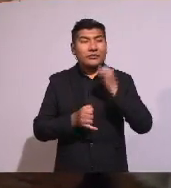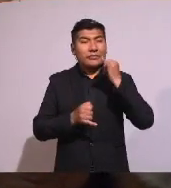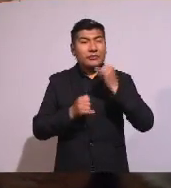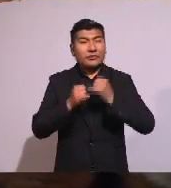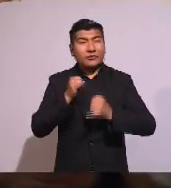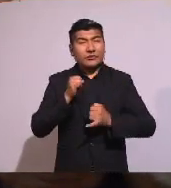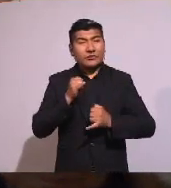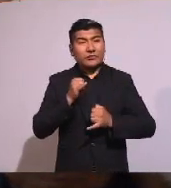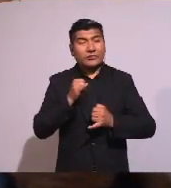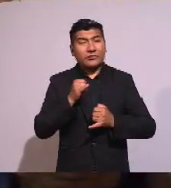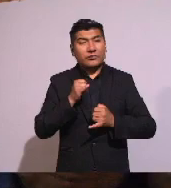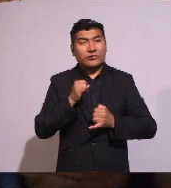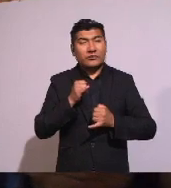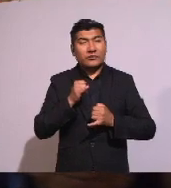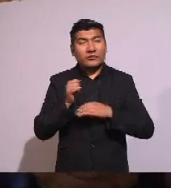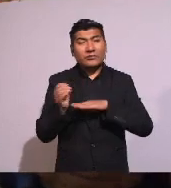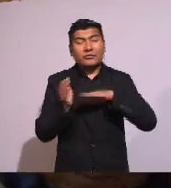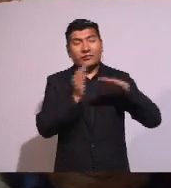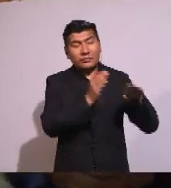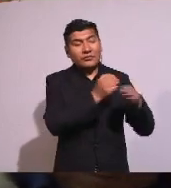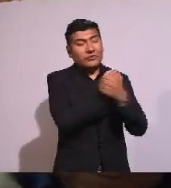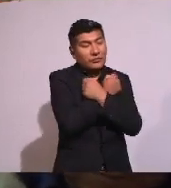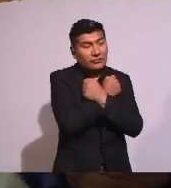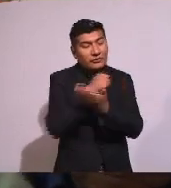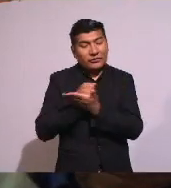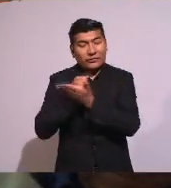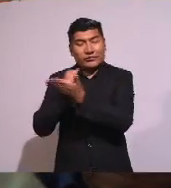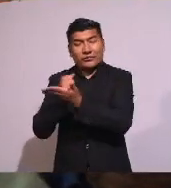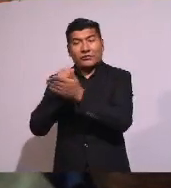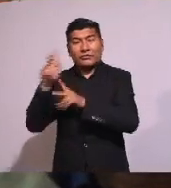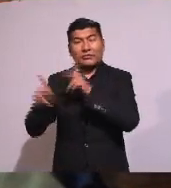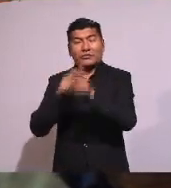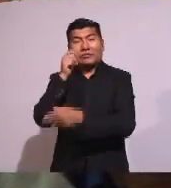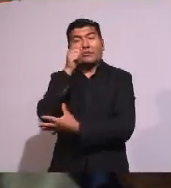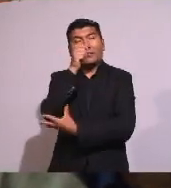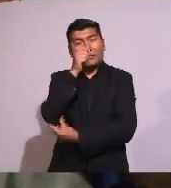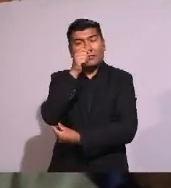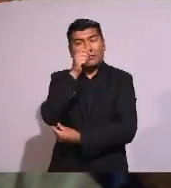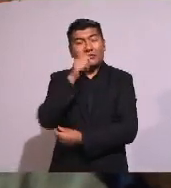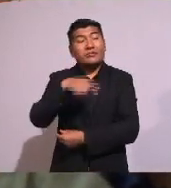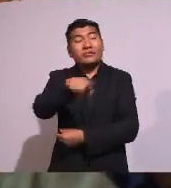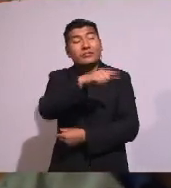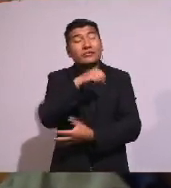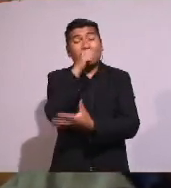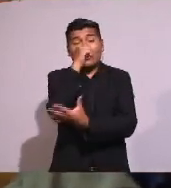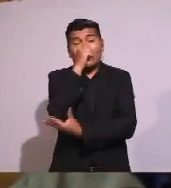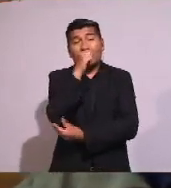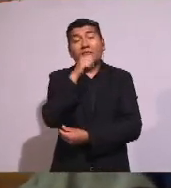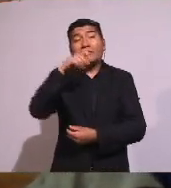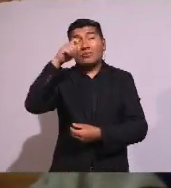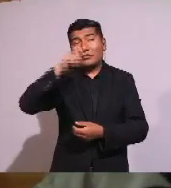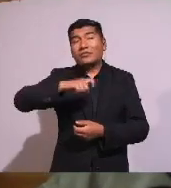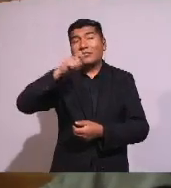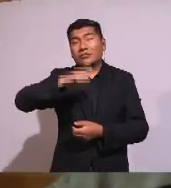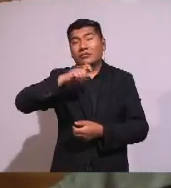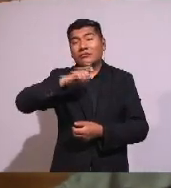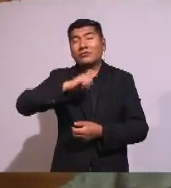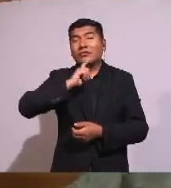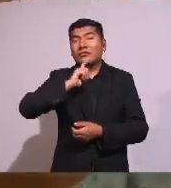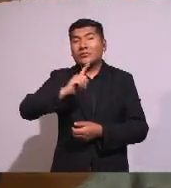Finalmente, además de amar y ayudar a los pobres también tienen que